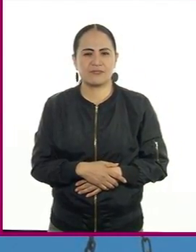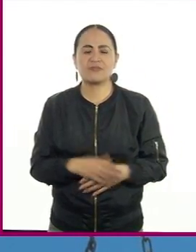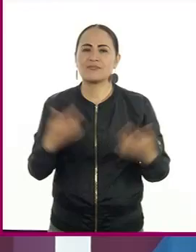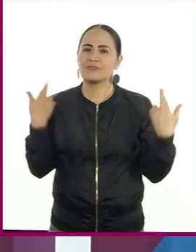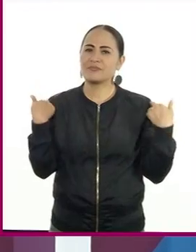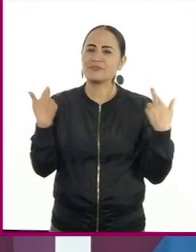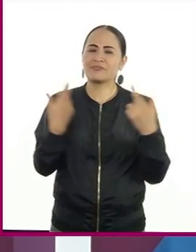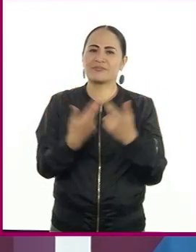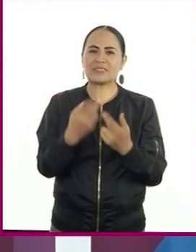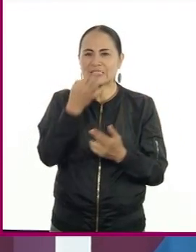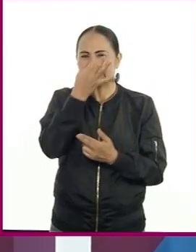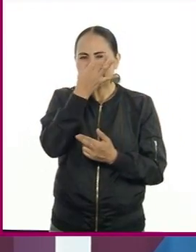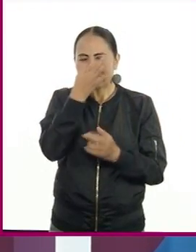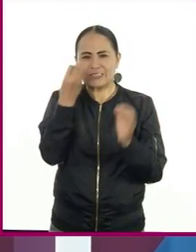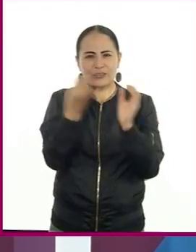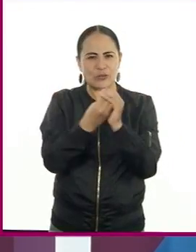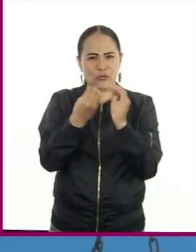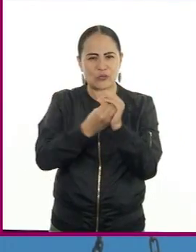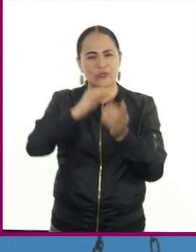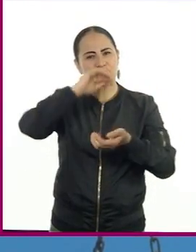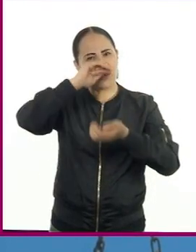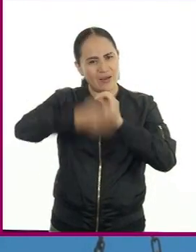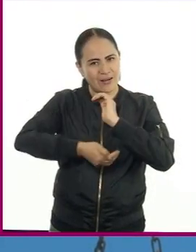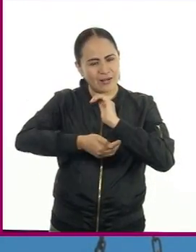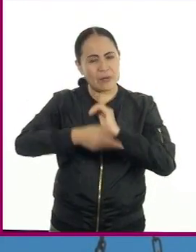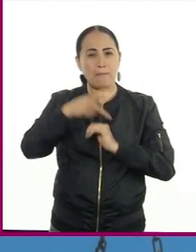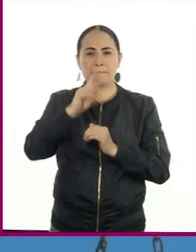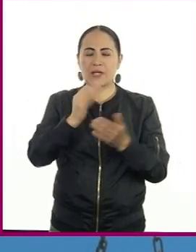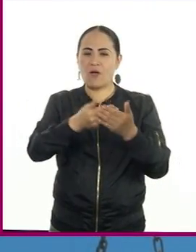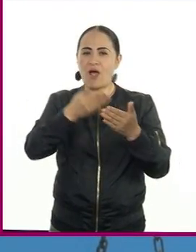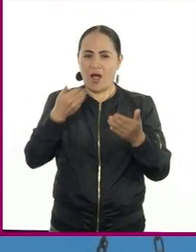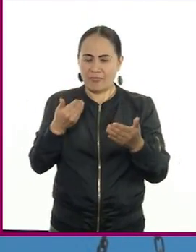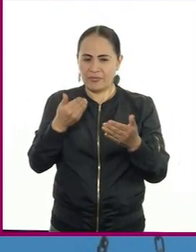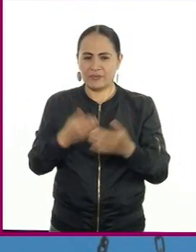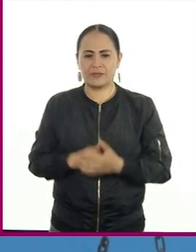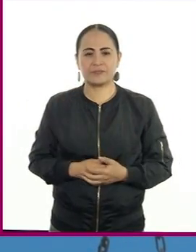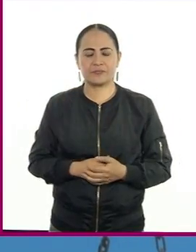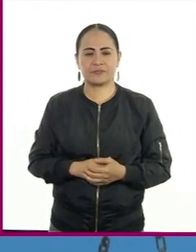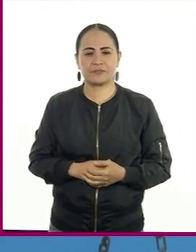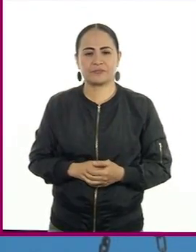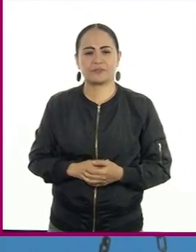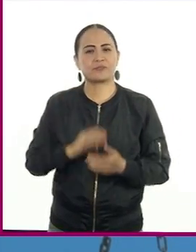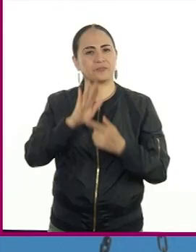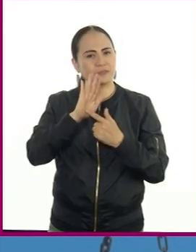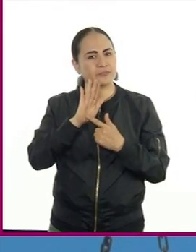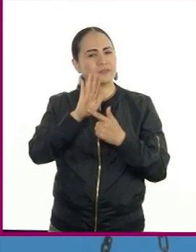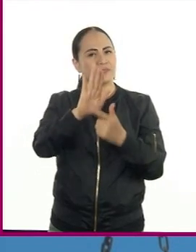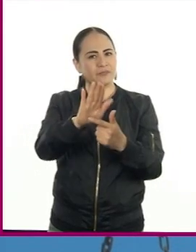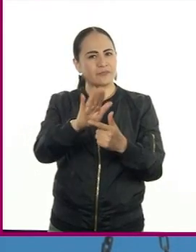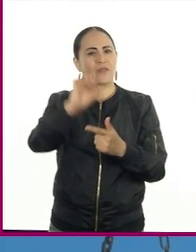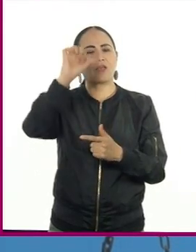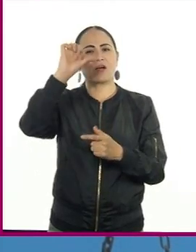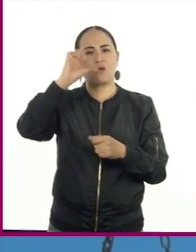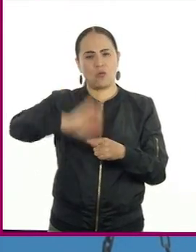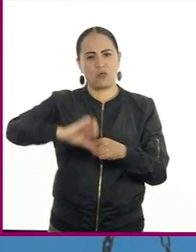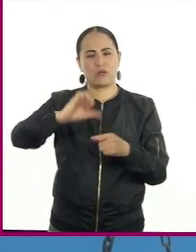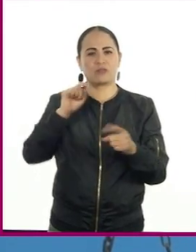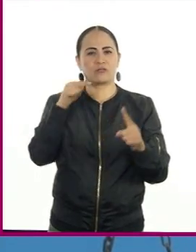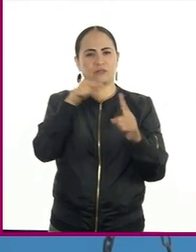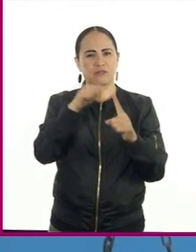Maestra, casi estamos por concluir la sesión, pero antes de terminar, les compartimos el reto del día de